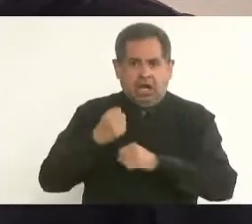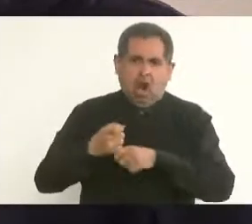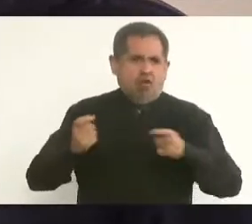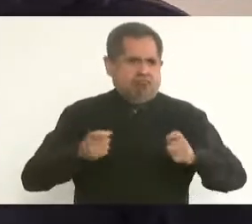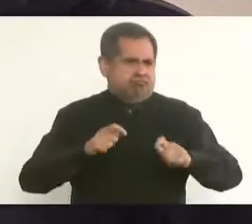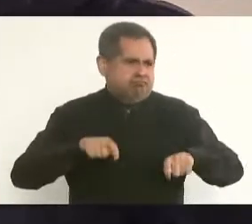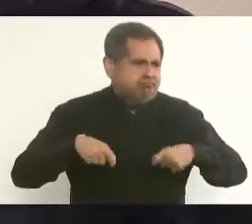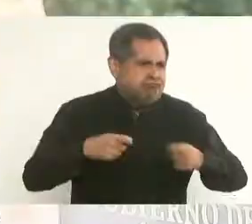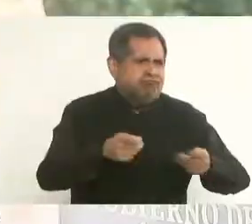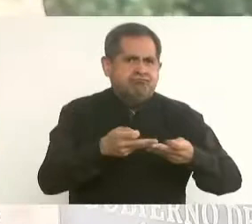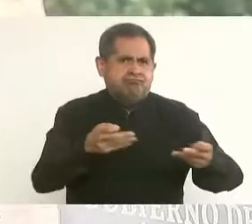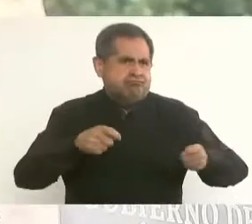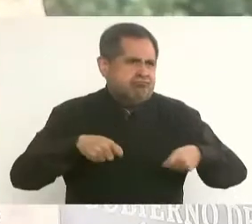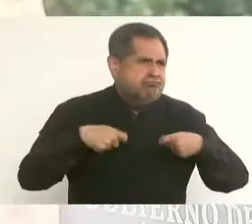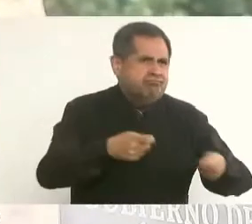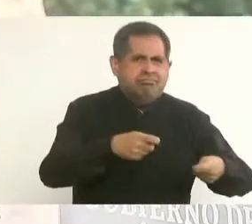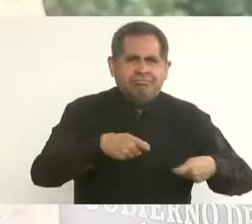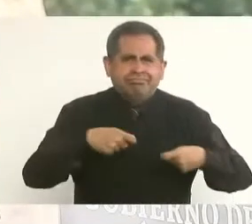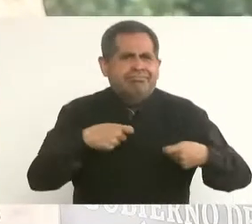entregó